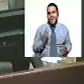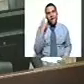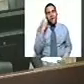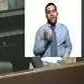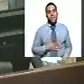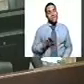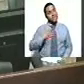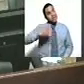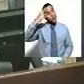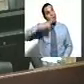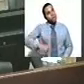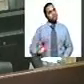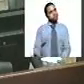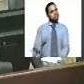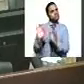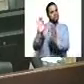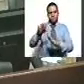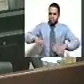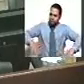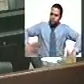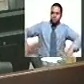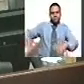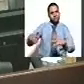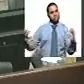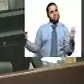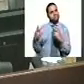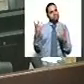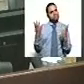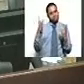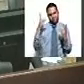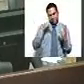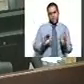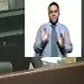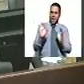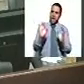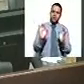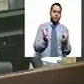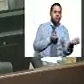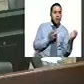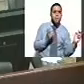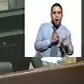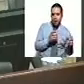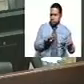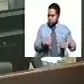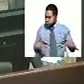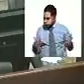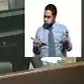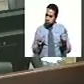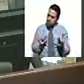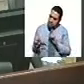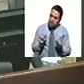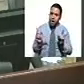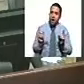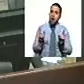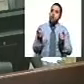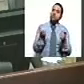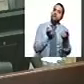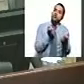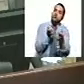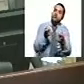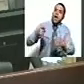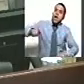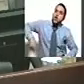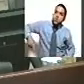donde nuestros hijos tengan espacio público, parque, centro educativo y